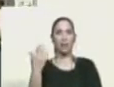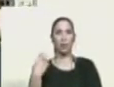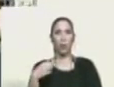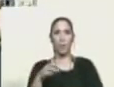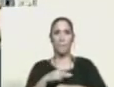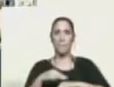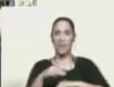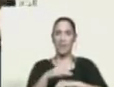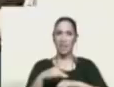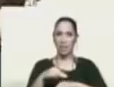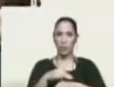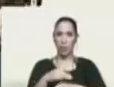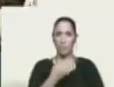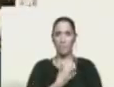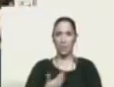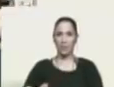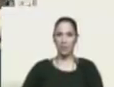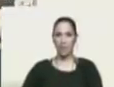de PDVSA.